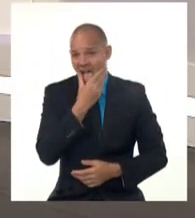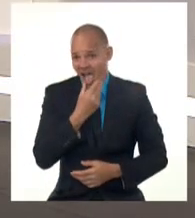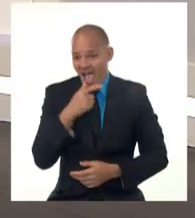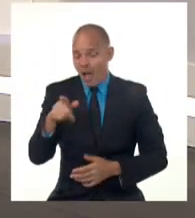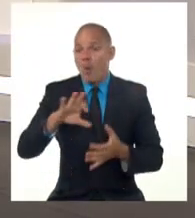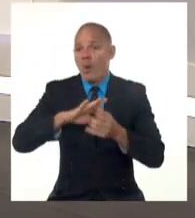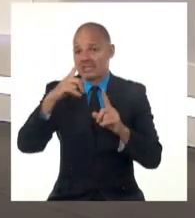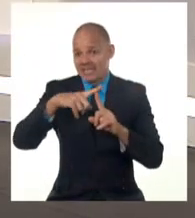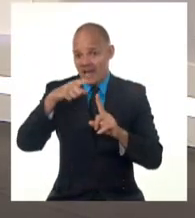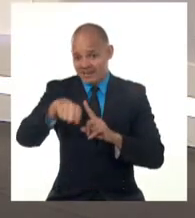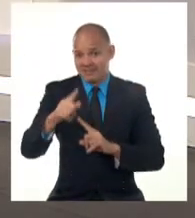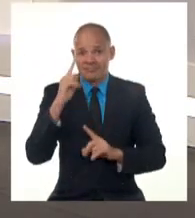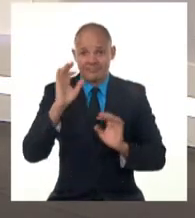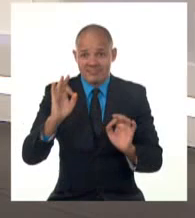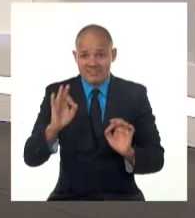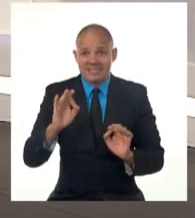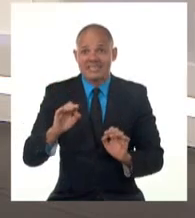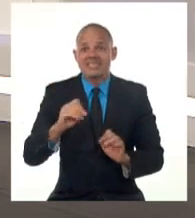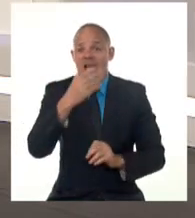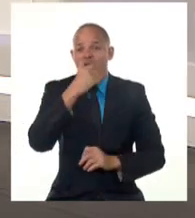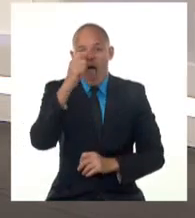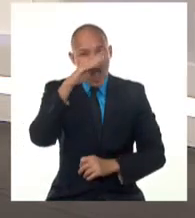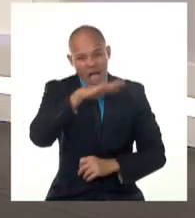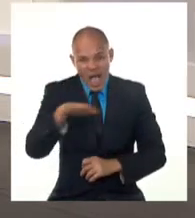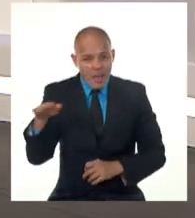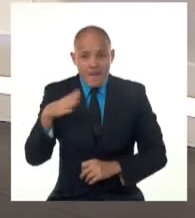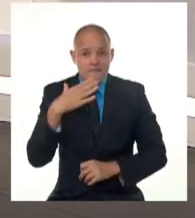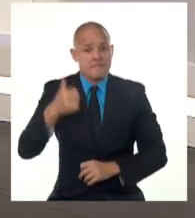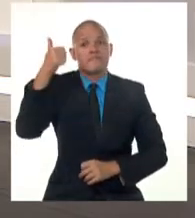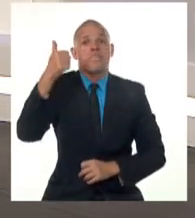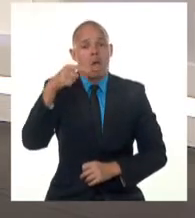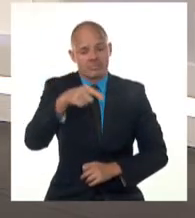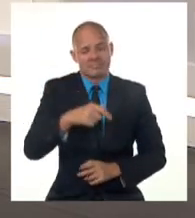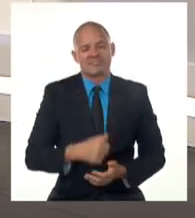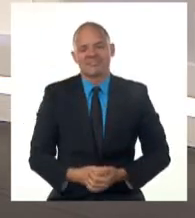más destacada de todos los Juegos Escolares. Y hasta aquí el deporte. Buenas noches.